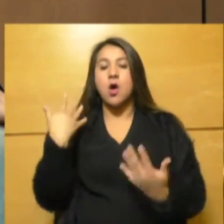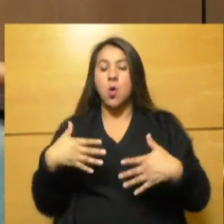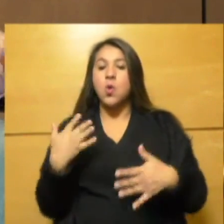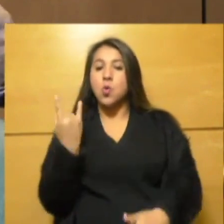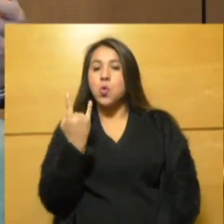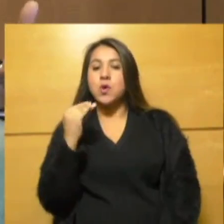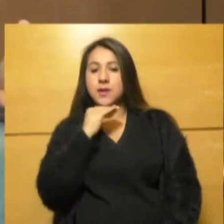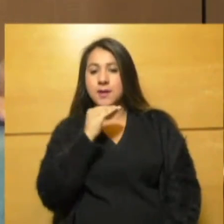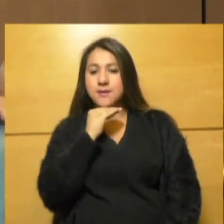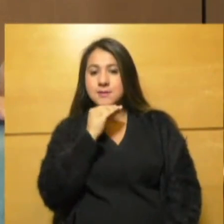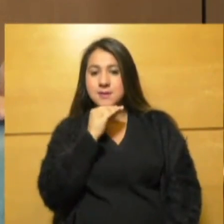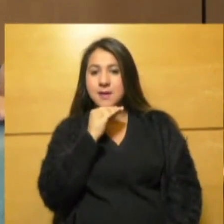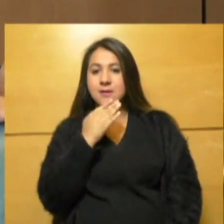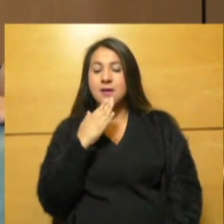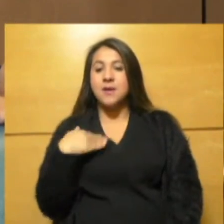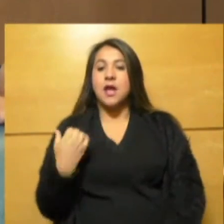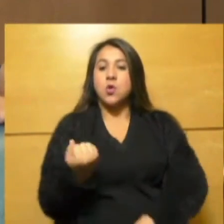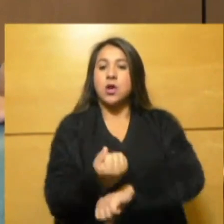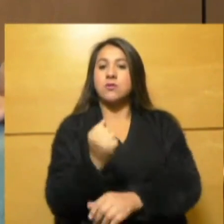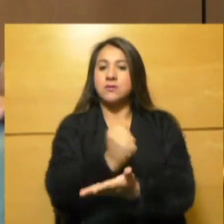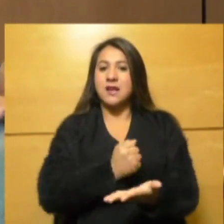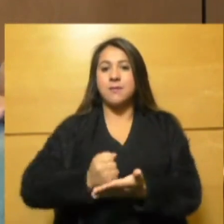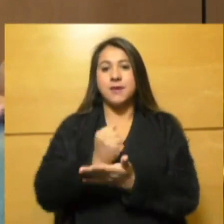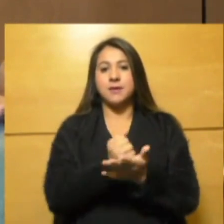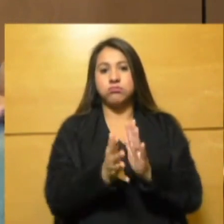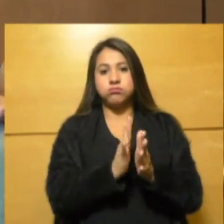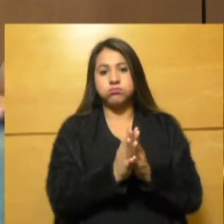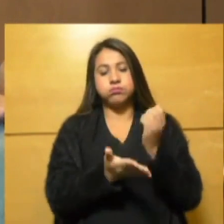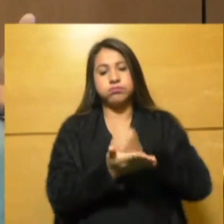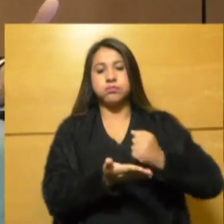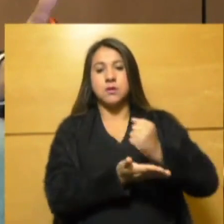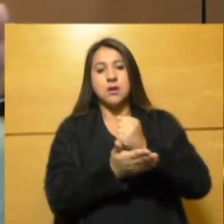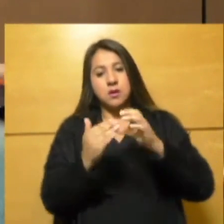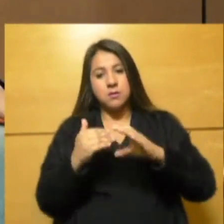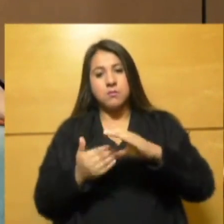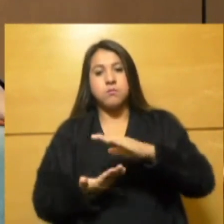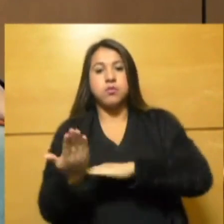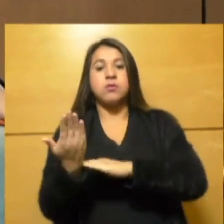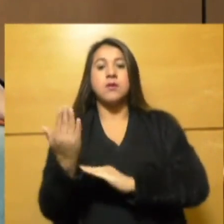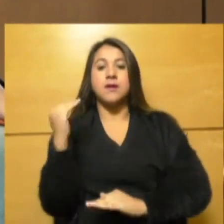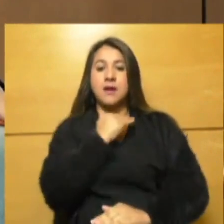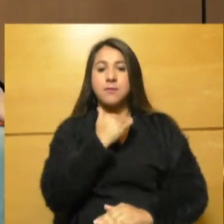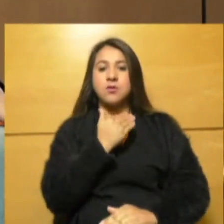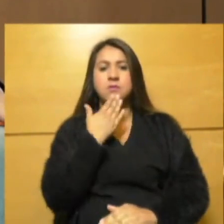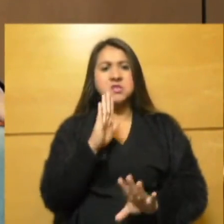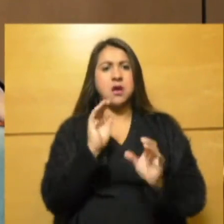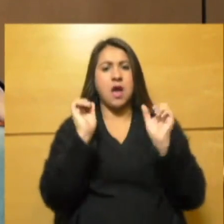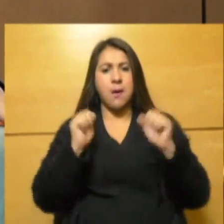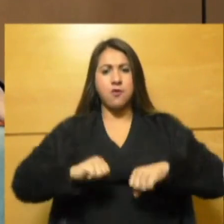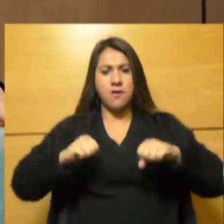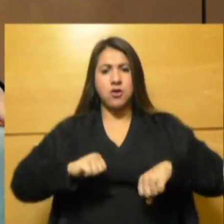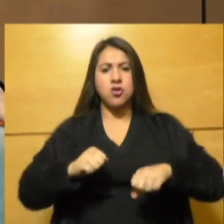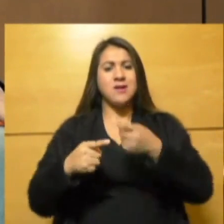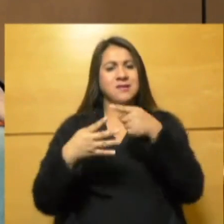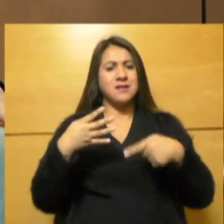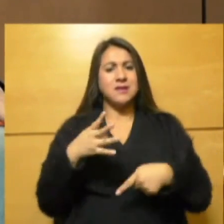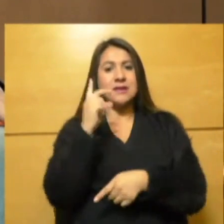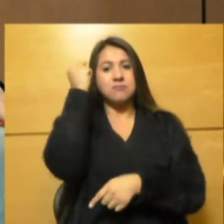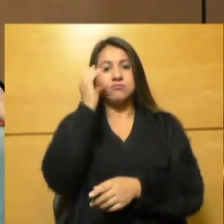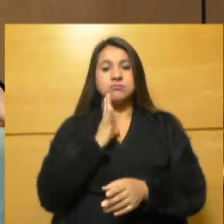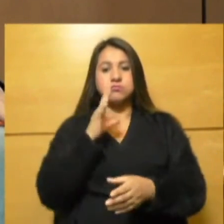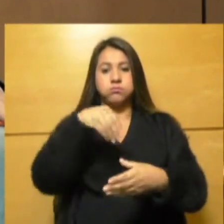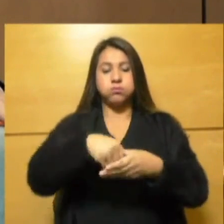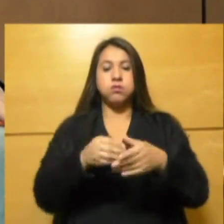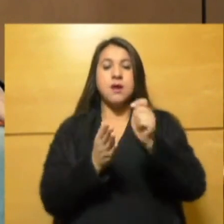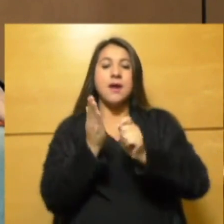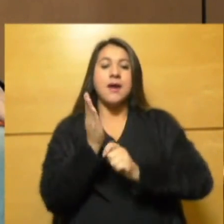y no solamente colaboraron en la tramitación, sino que también aprobaron las iniciativas. Son varias iniciativas que han ido incorporando a